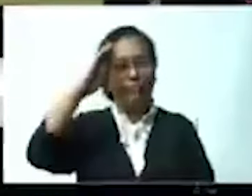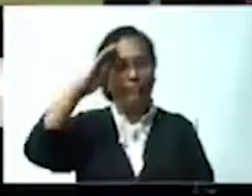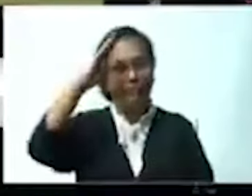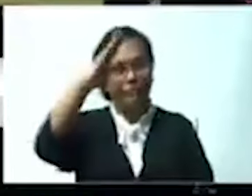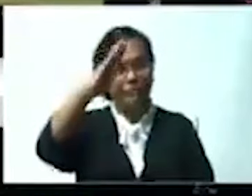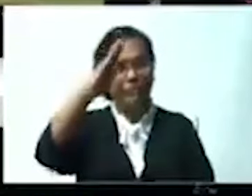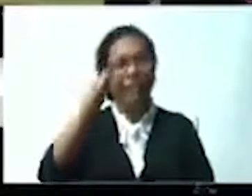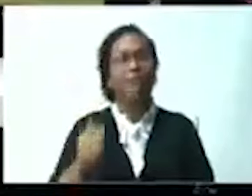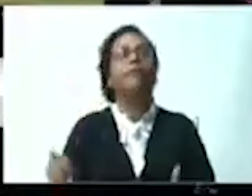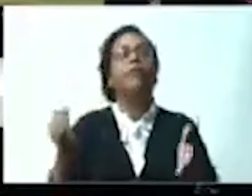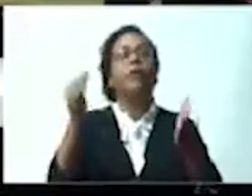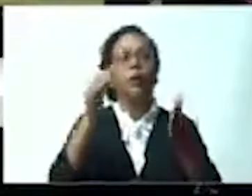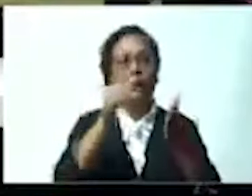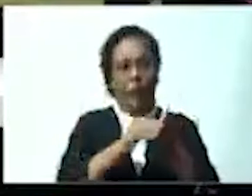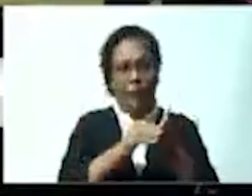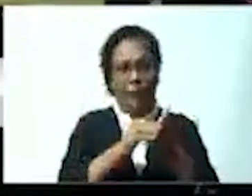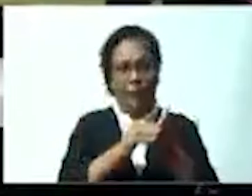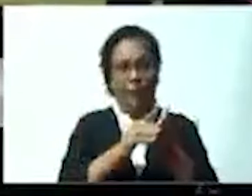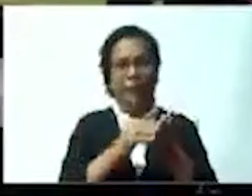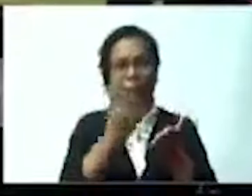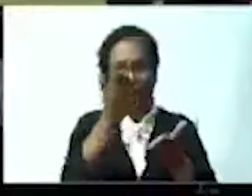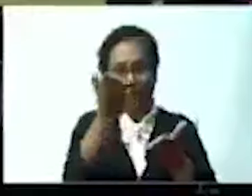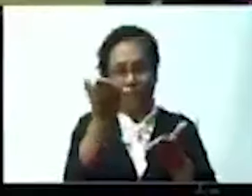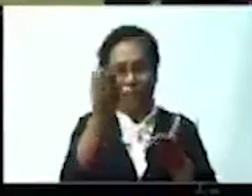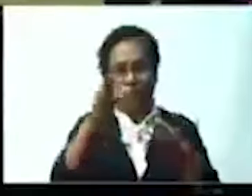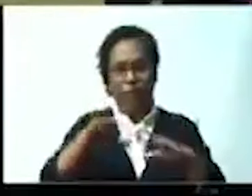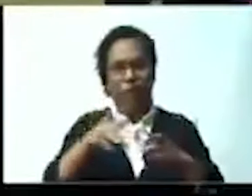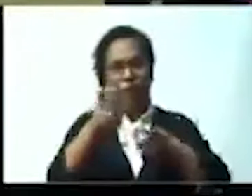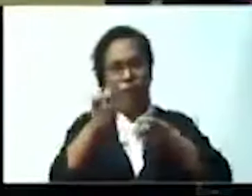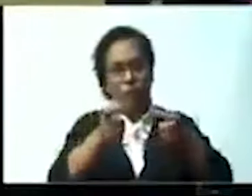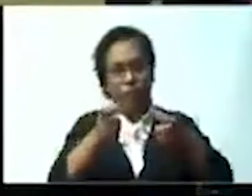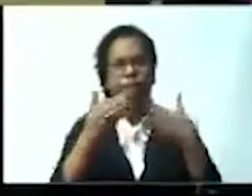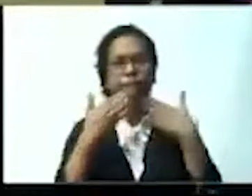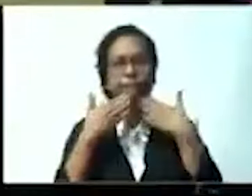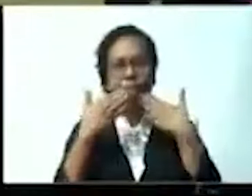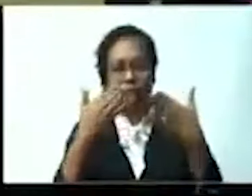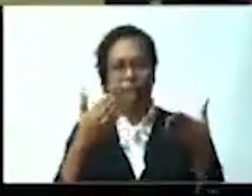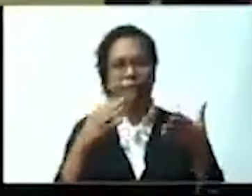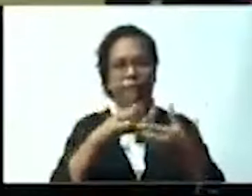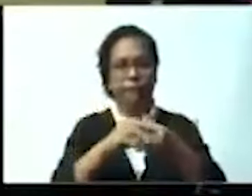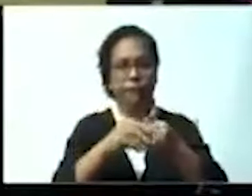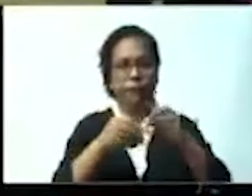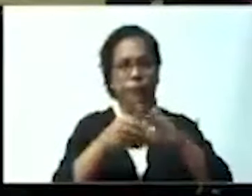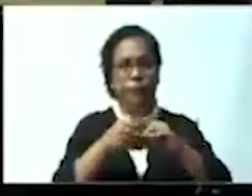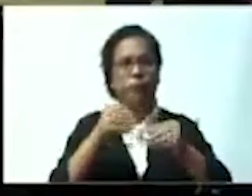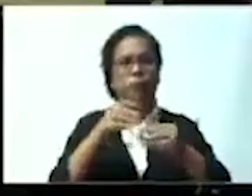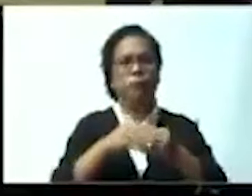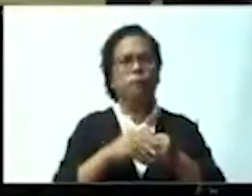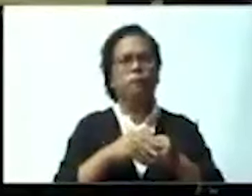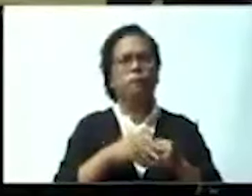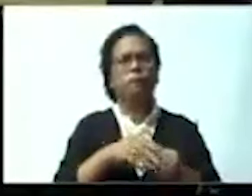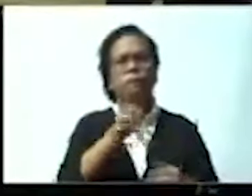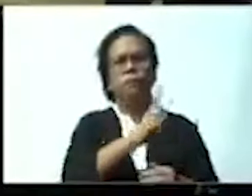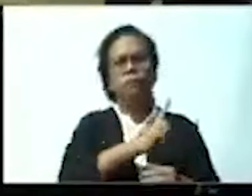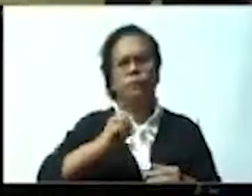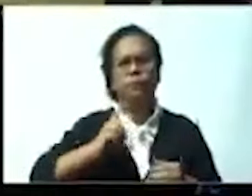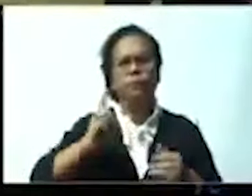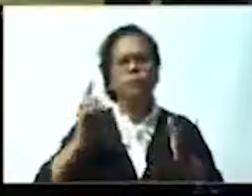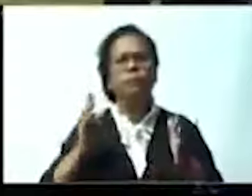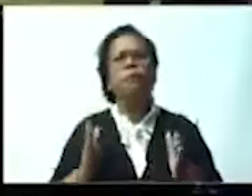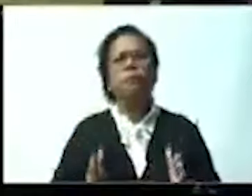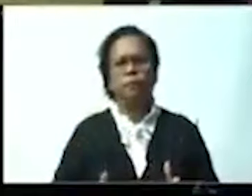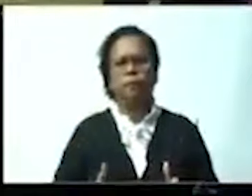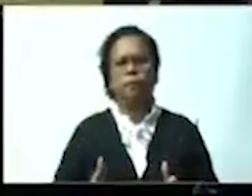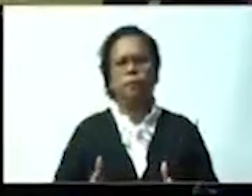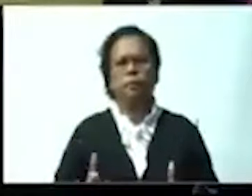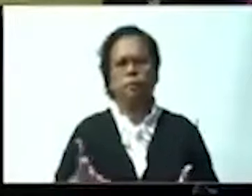presidente, agradeciendo la palabra al bufete directivo y a los diputados y diputadas. Miren, este